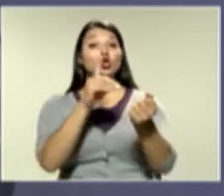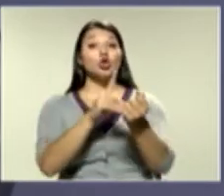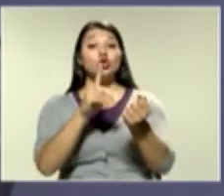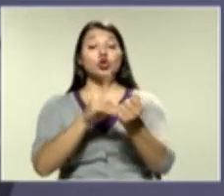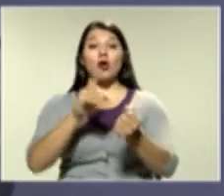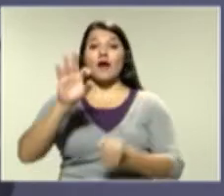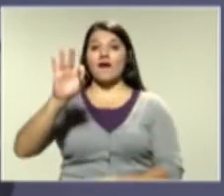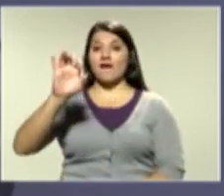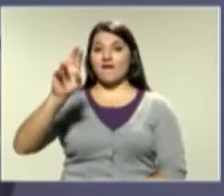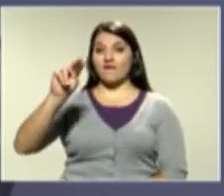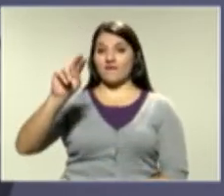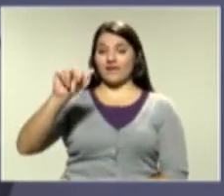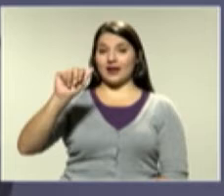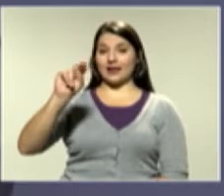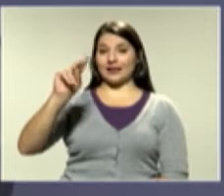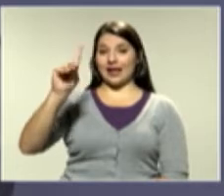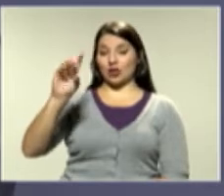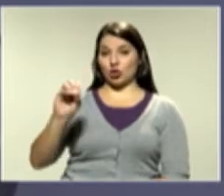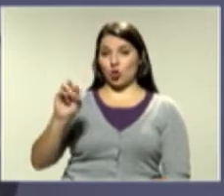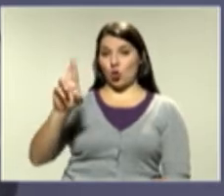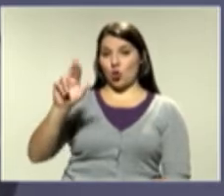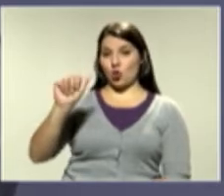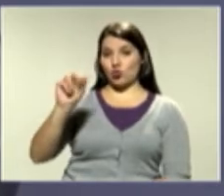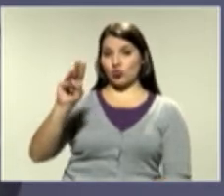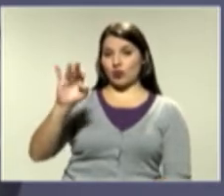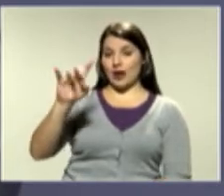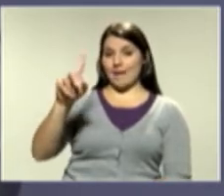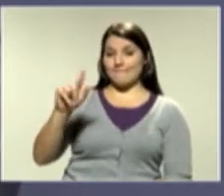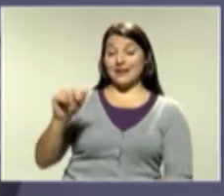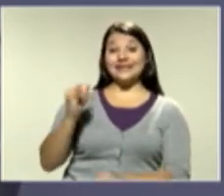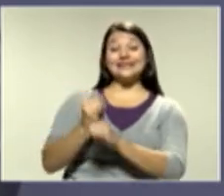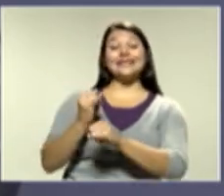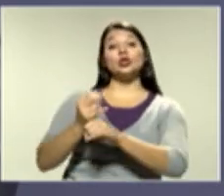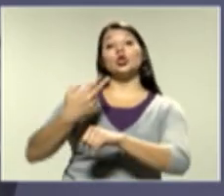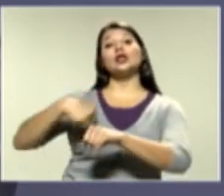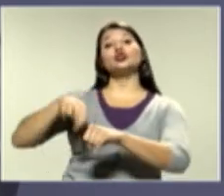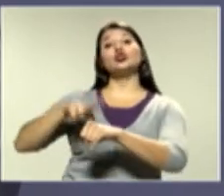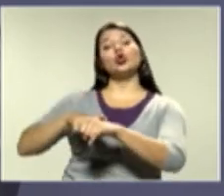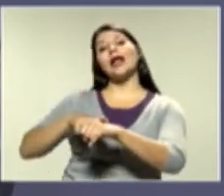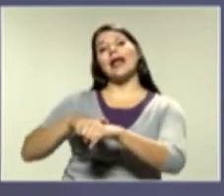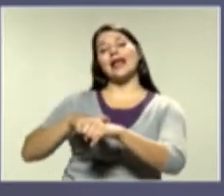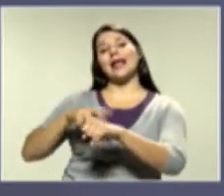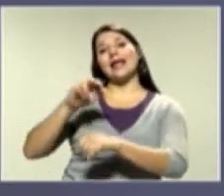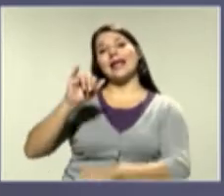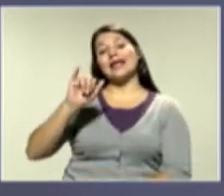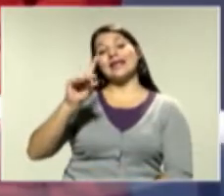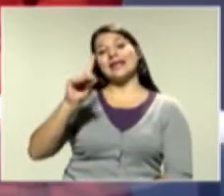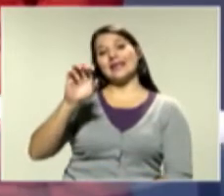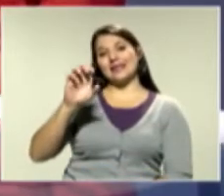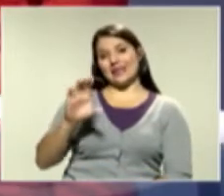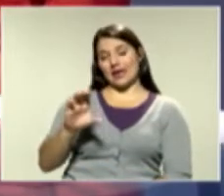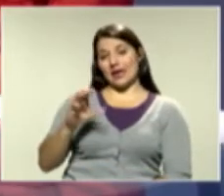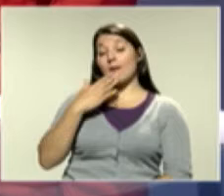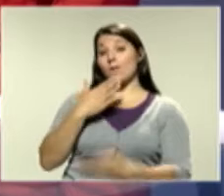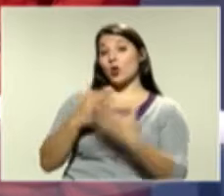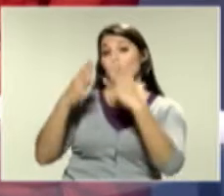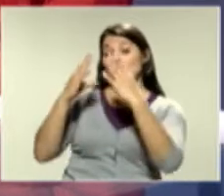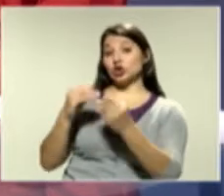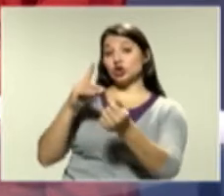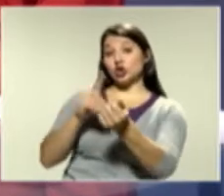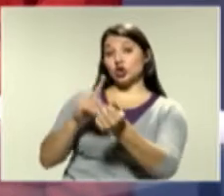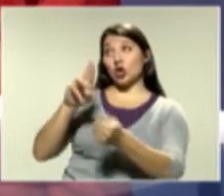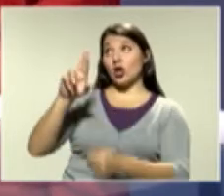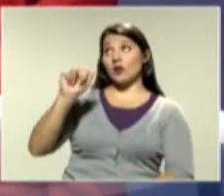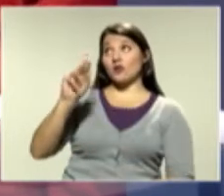Ramírez del Instituto Regional de Estudios en Sustancias Tóxicas, el IRET. Buenas noches, doctor Ramírez. Muy buenas